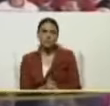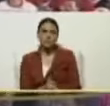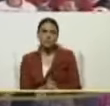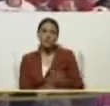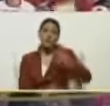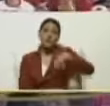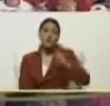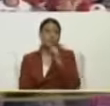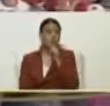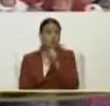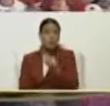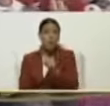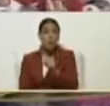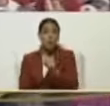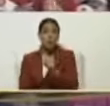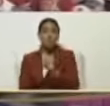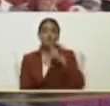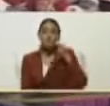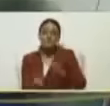Somos una realidad histórica.